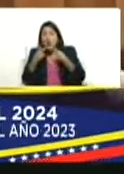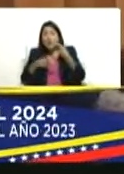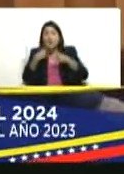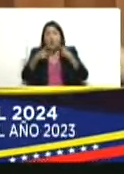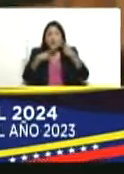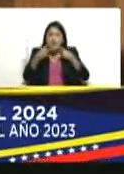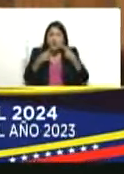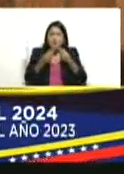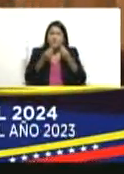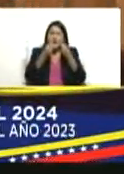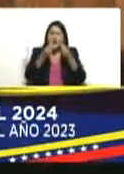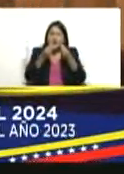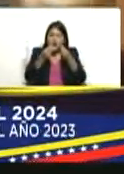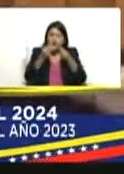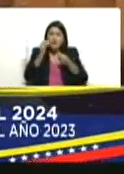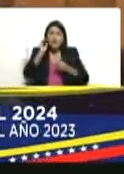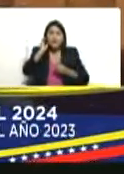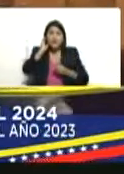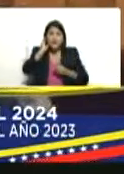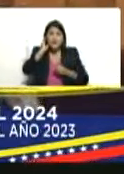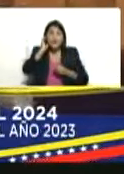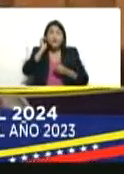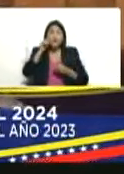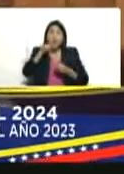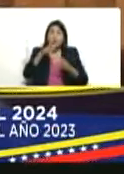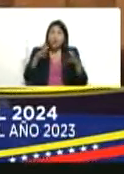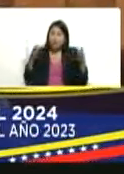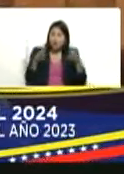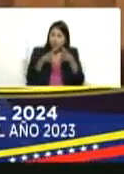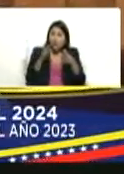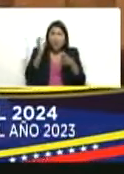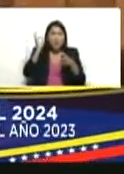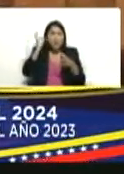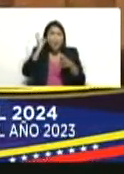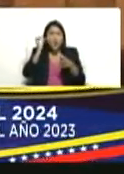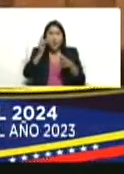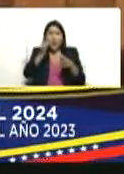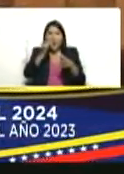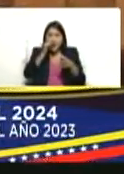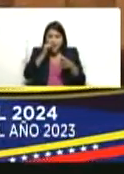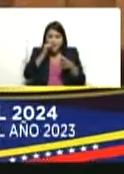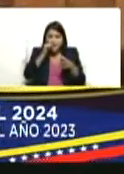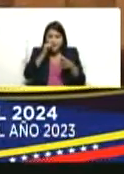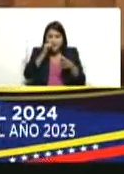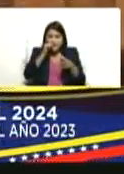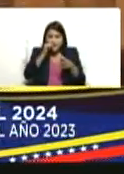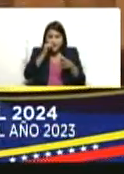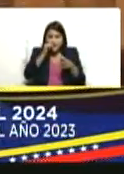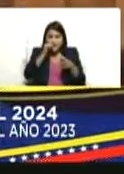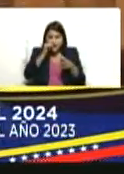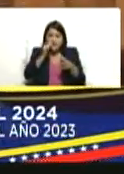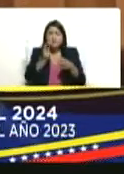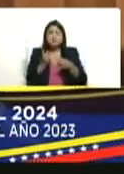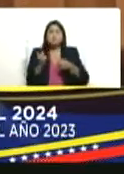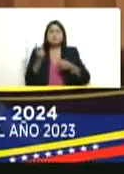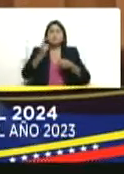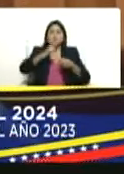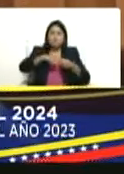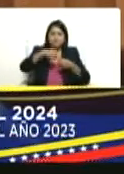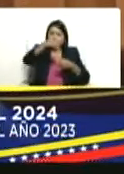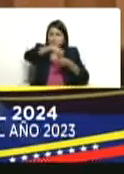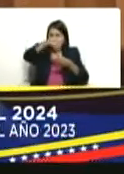un bloque grande de hombres y mujeres opositores se incorporaran a las